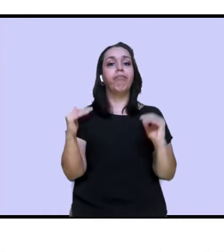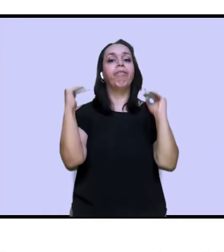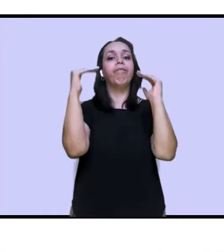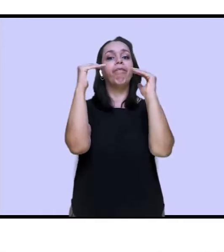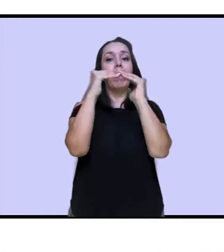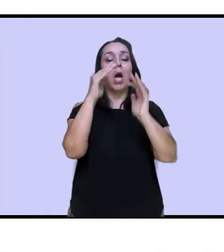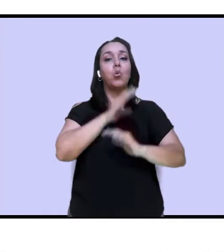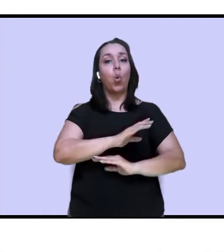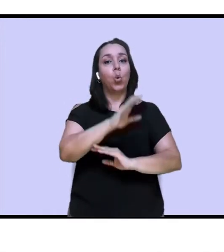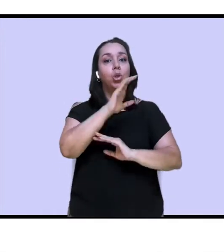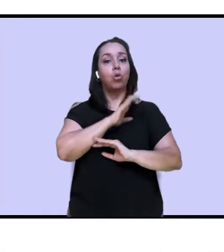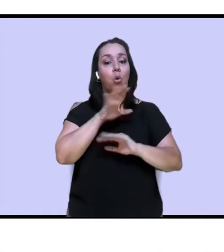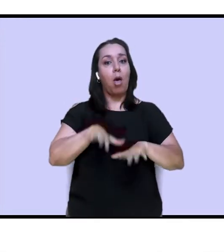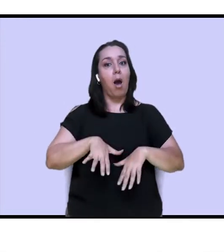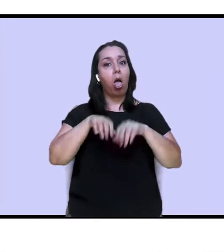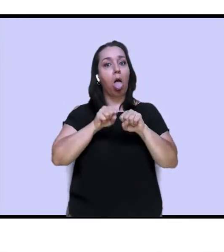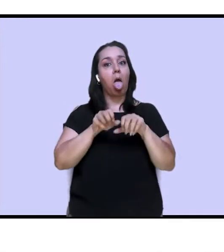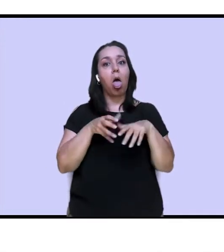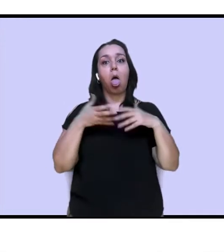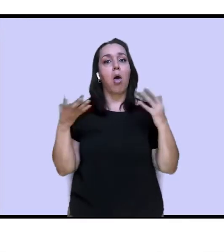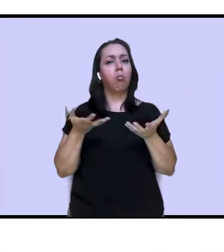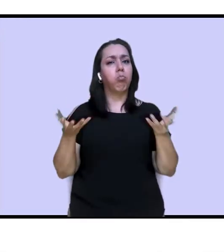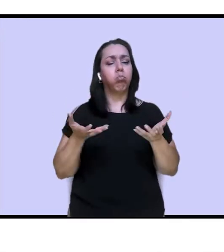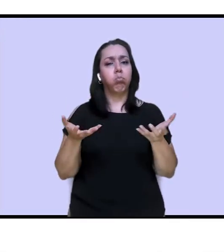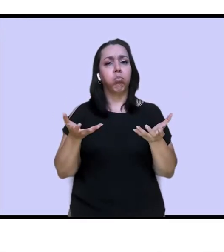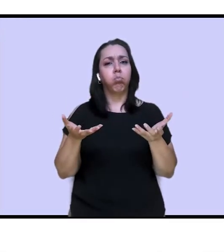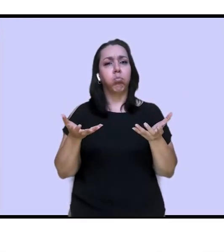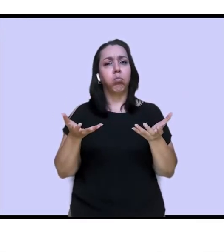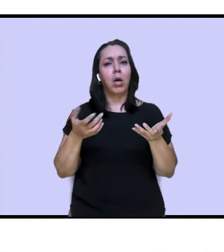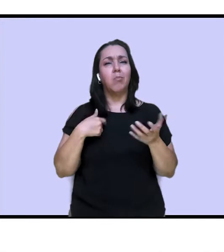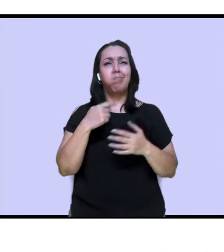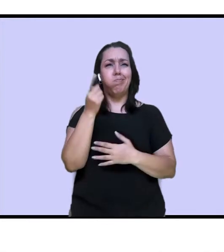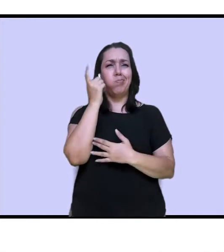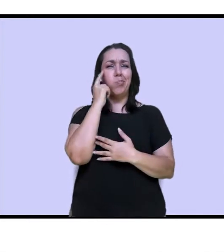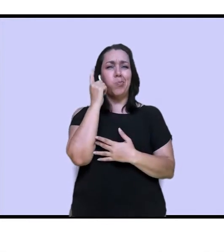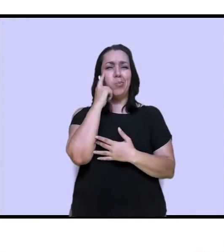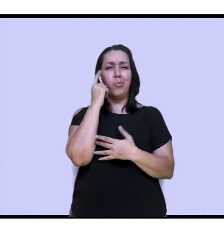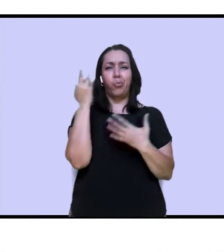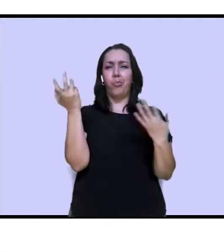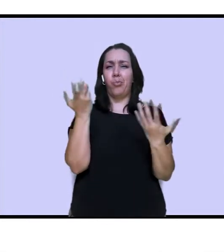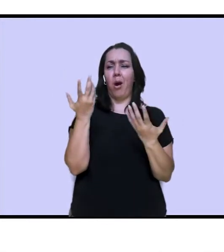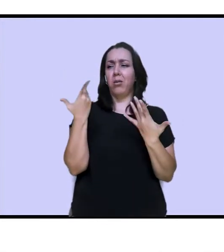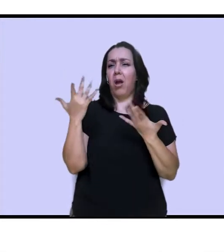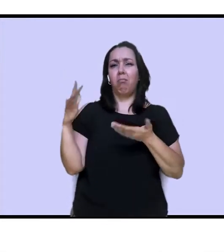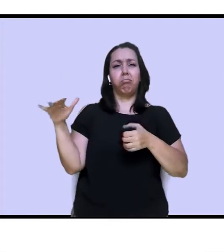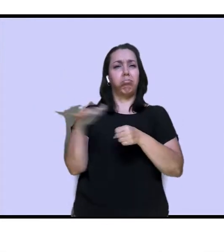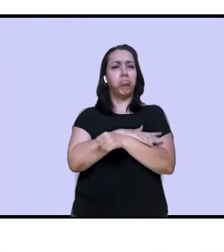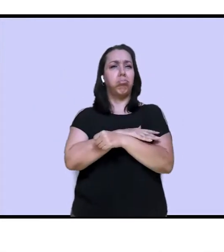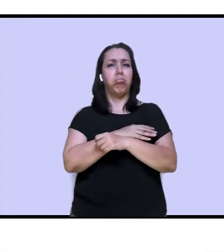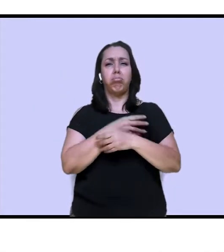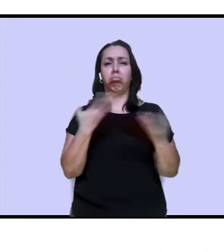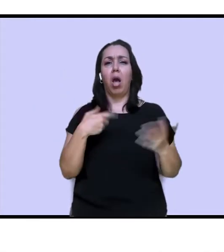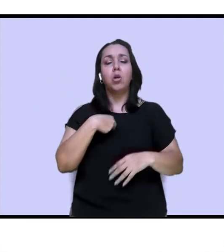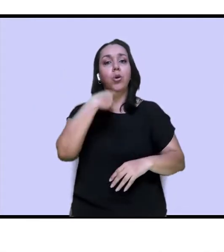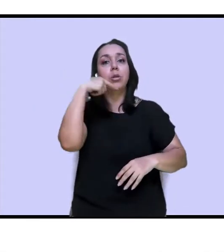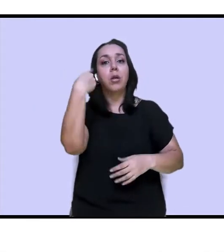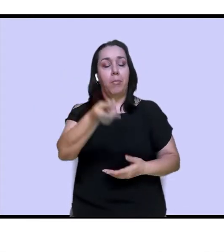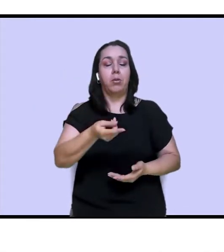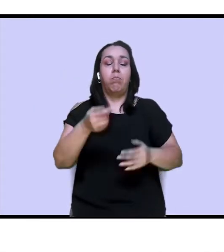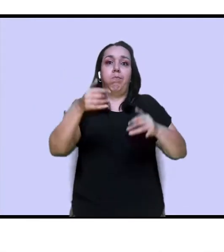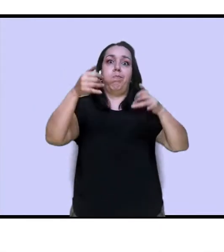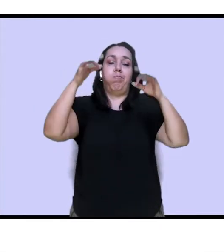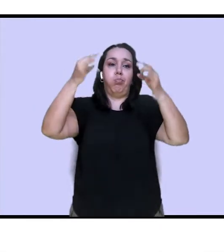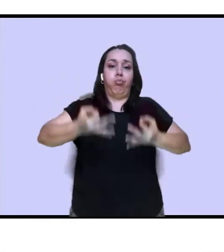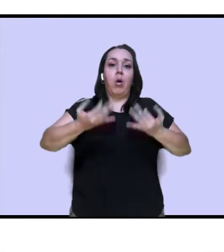en equiparar condiciones. Asumir, ¿verdad?, que nosotros no podemos pensar que traen todo completito. Yo siempre les